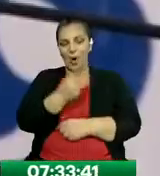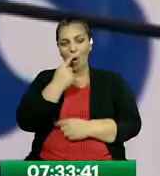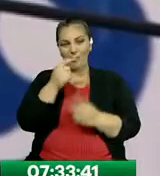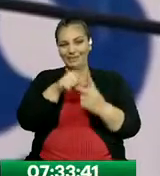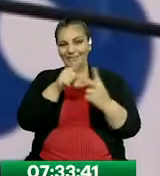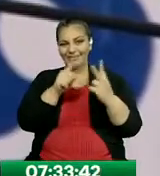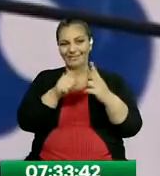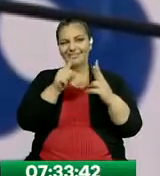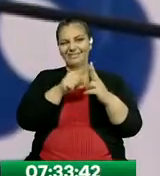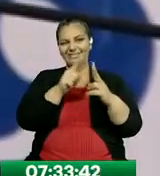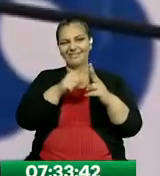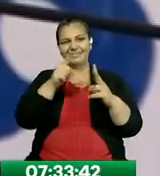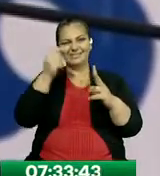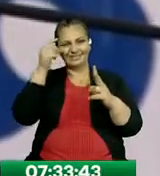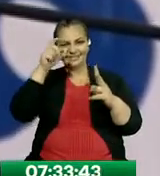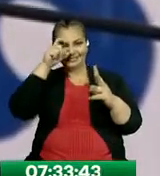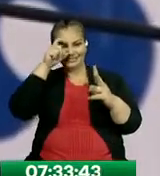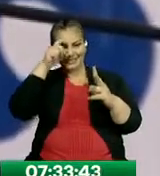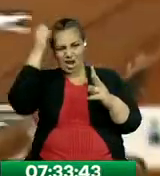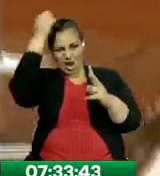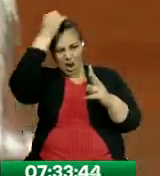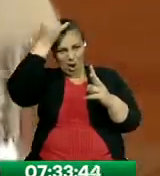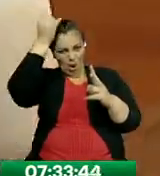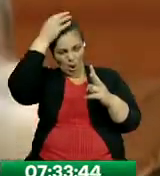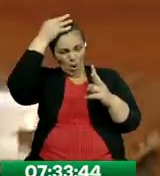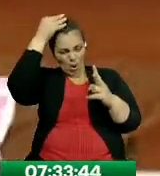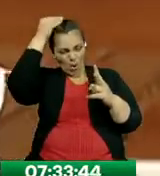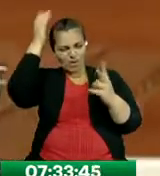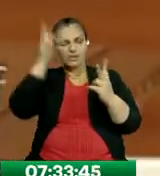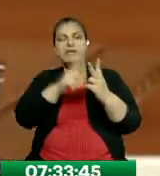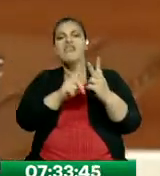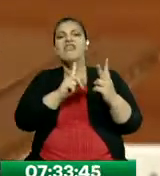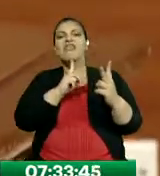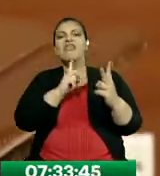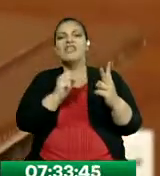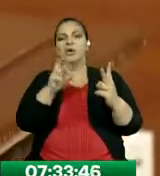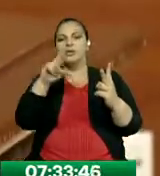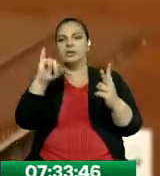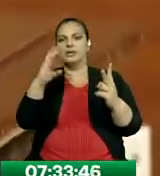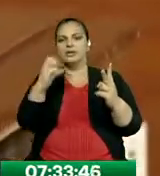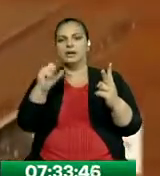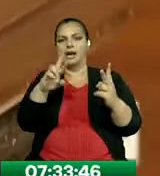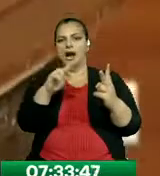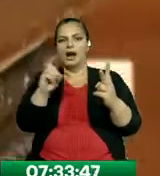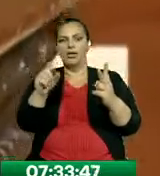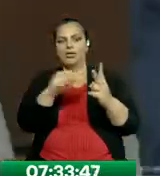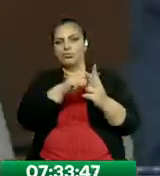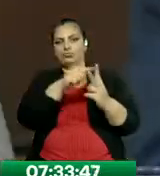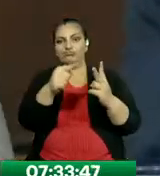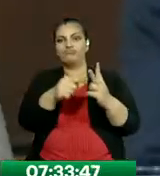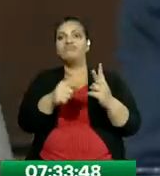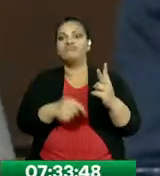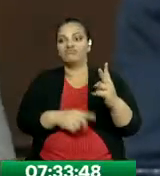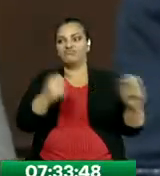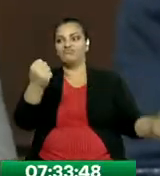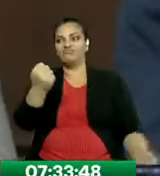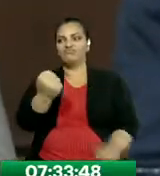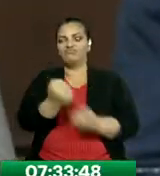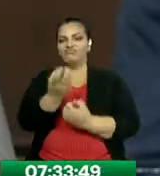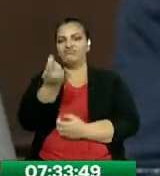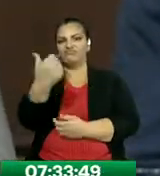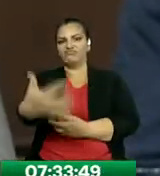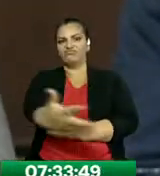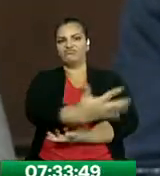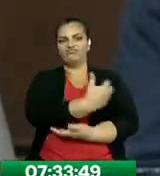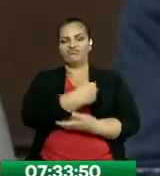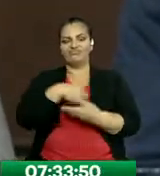Este dinero que hoy devuelve el gerente de Telconet sería producto de contratos firmados para la construcción de varios proyectos. El gobierno anterior,